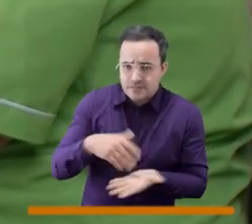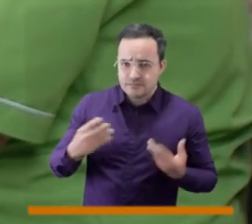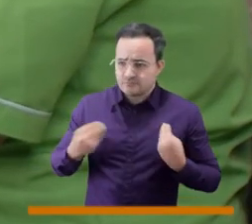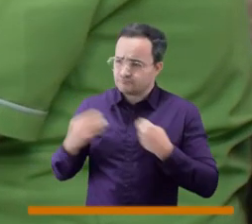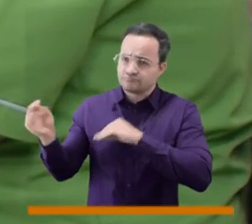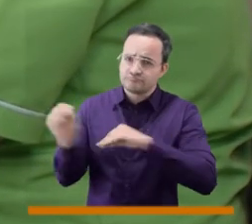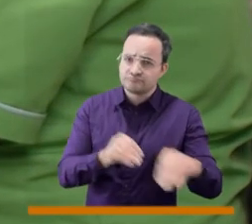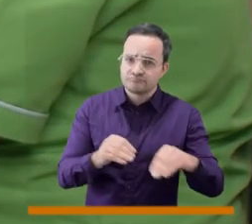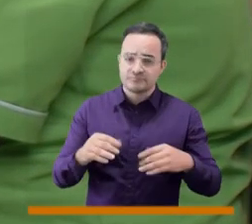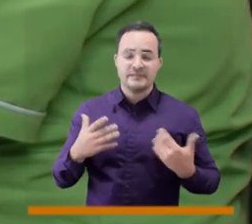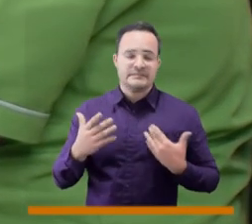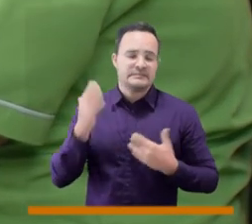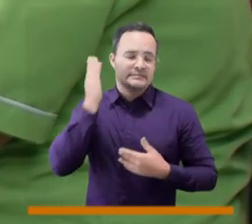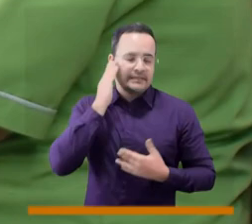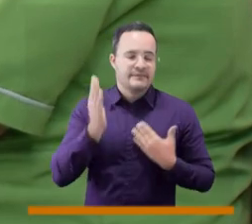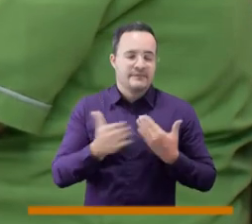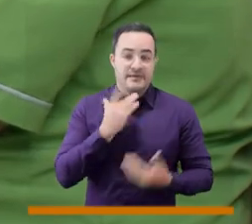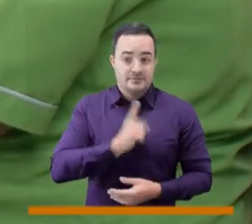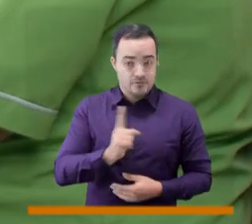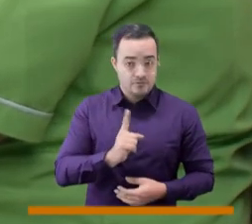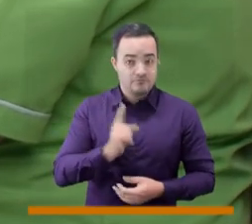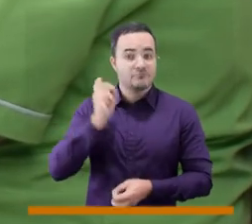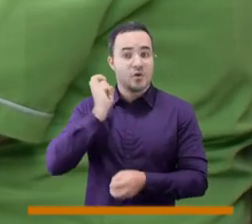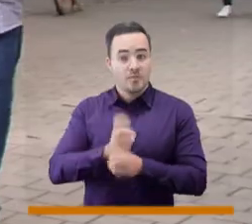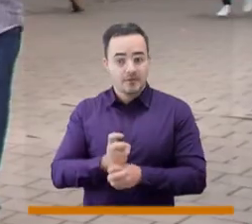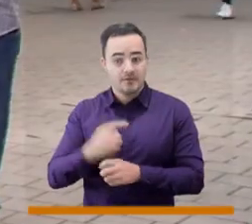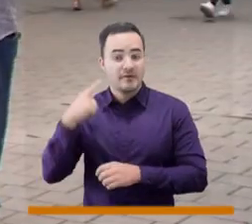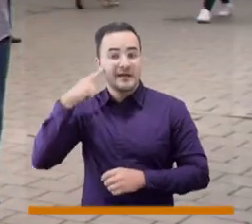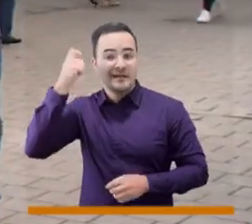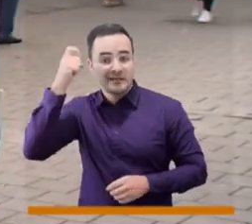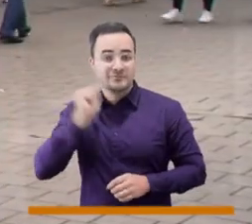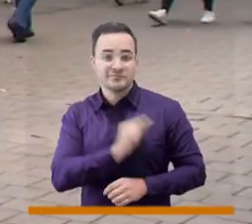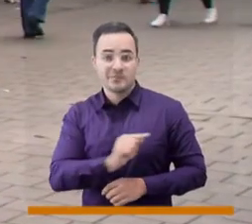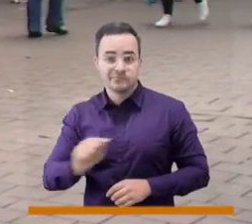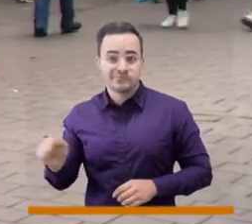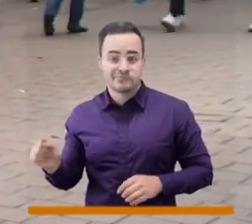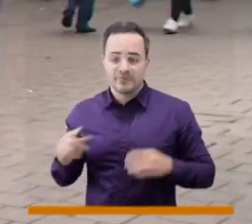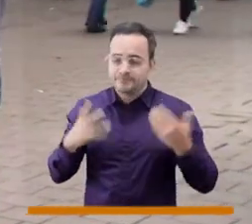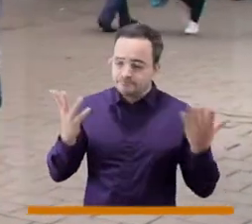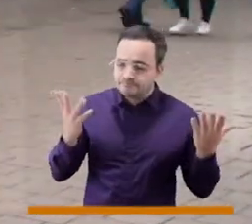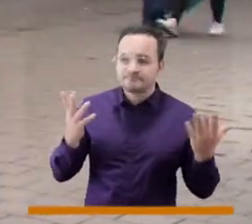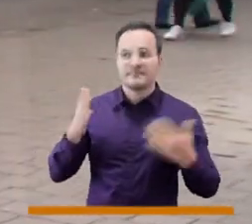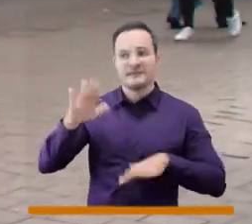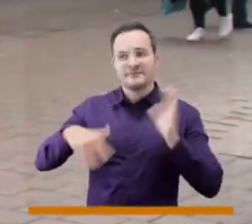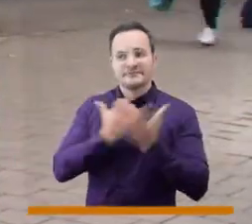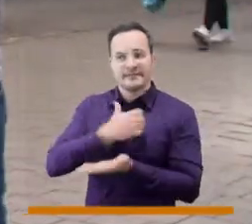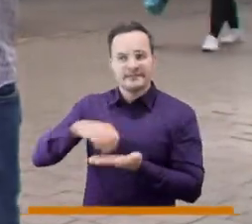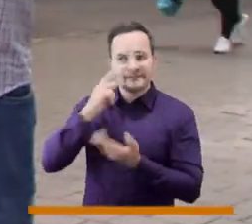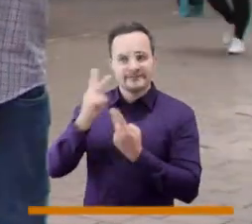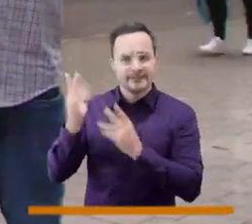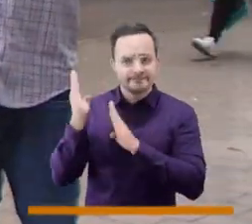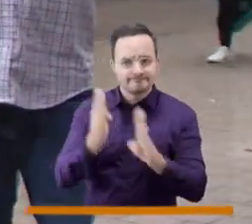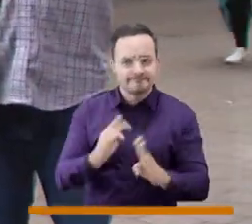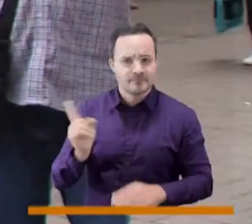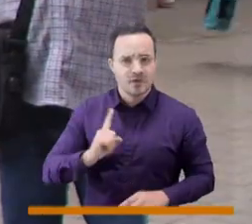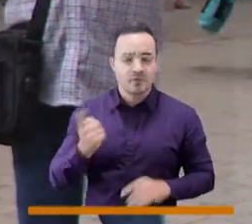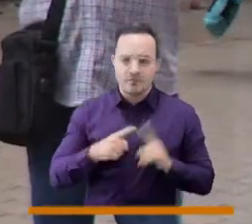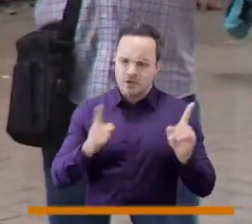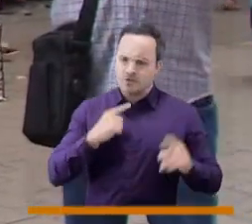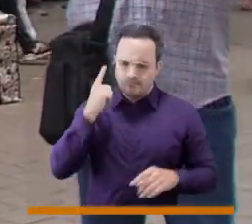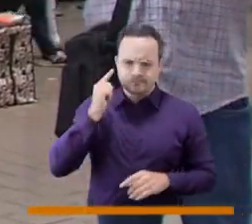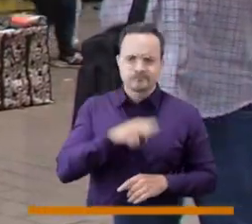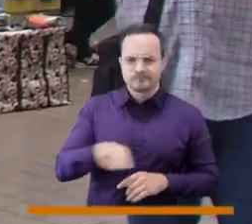como una oportunidad, sé que tiene enormes retos, sé que ha habido descuidos por parte de la administración, pero también sé que el centro